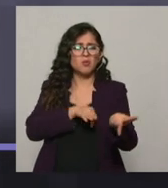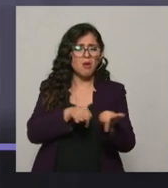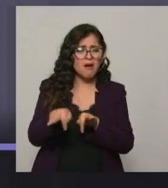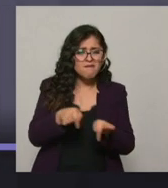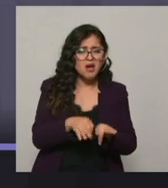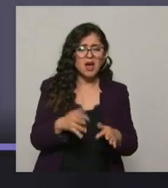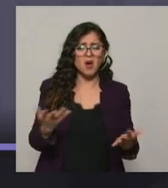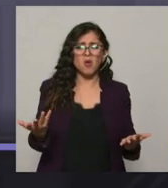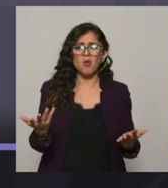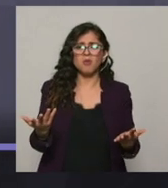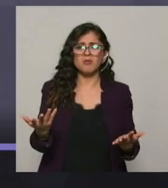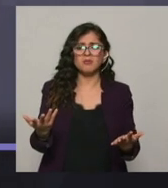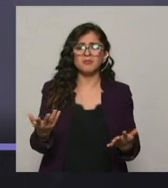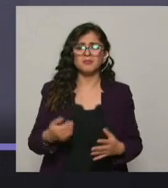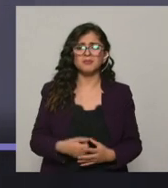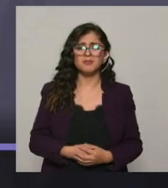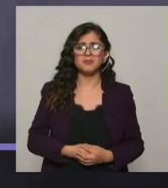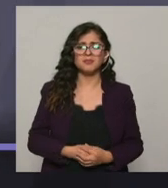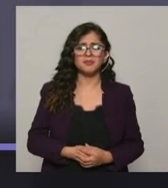tu...